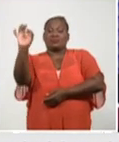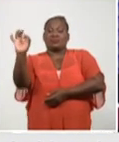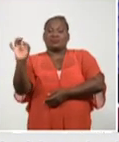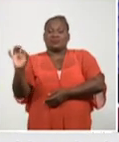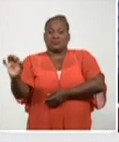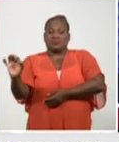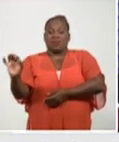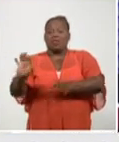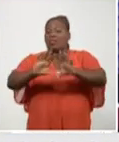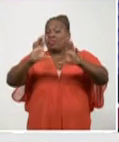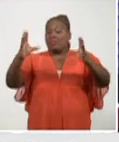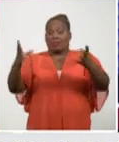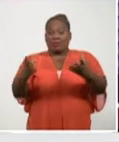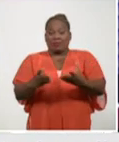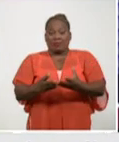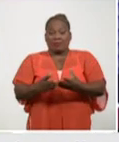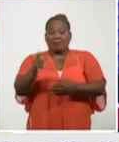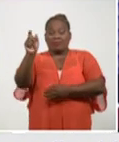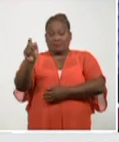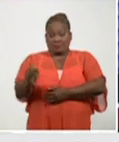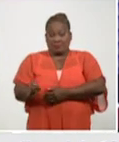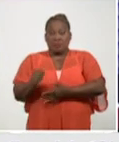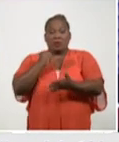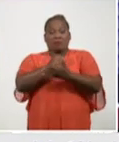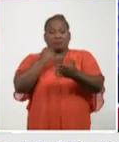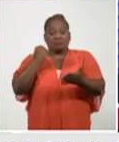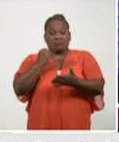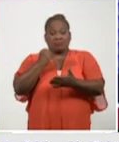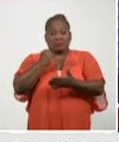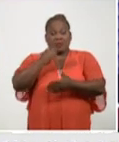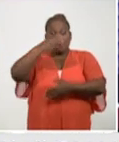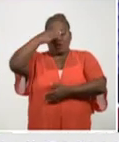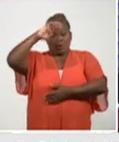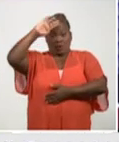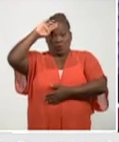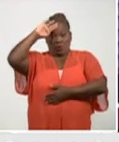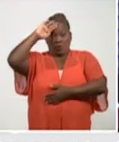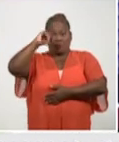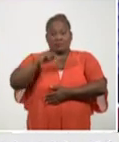los casos diagnosticados en Cuba son del sexo masculino.